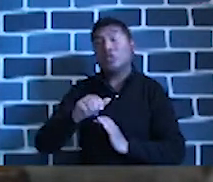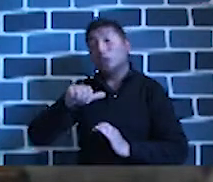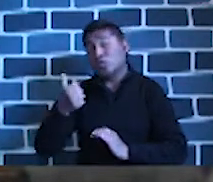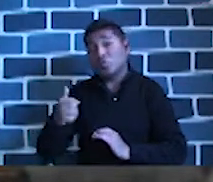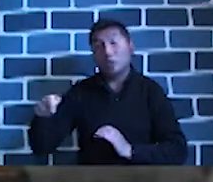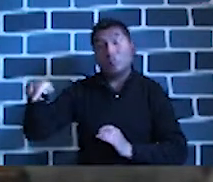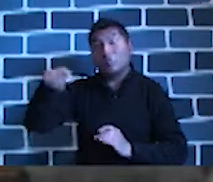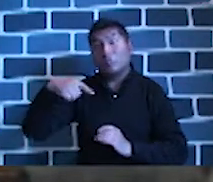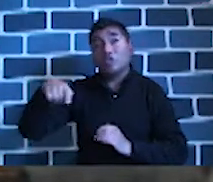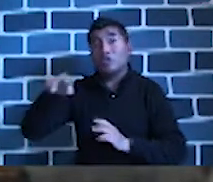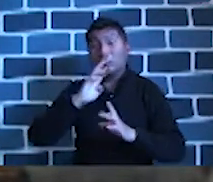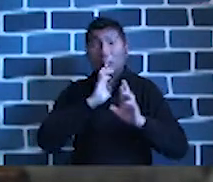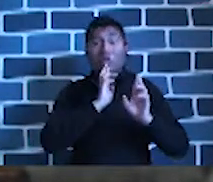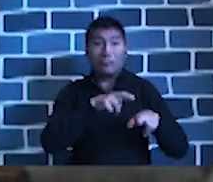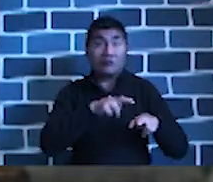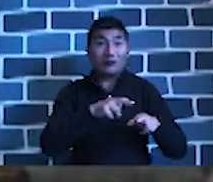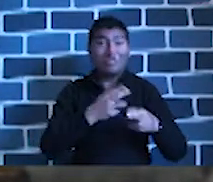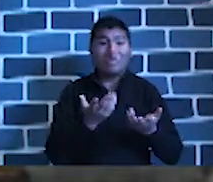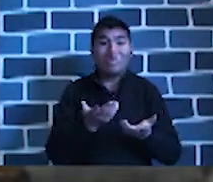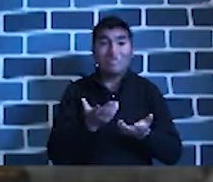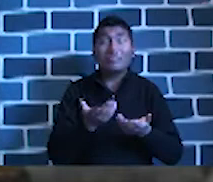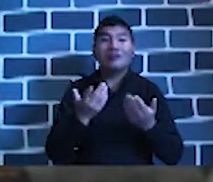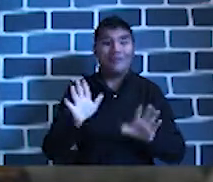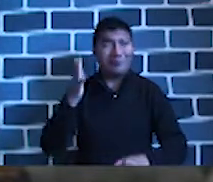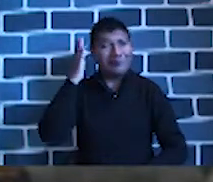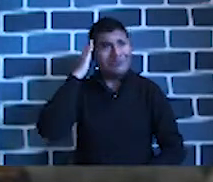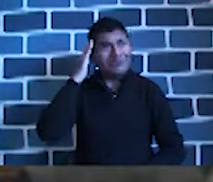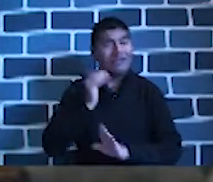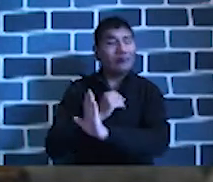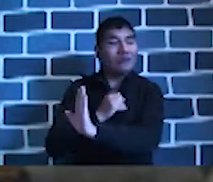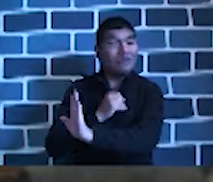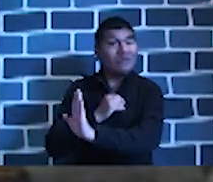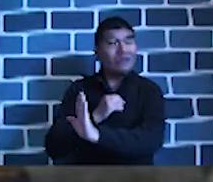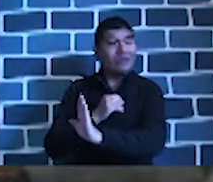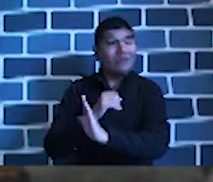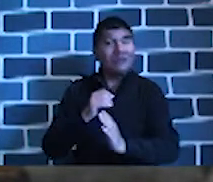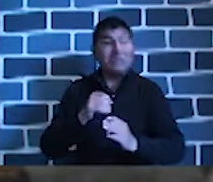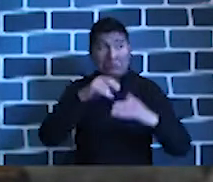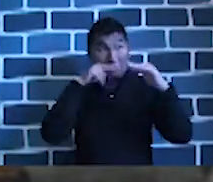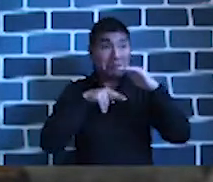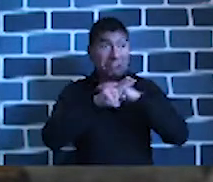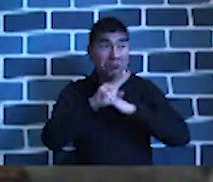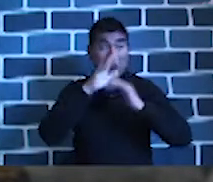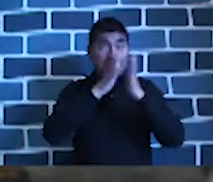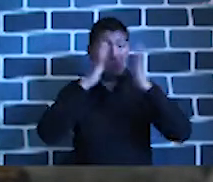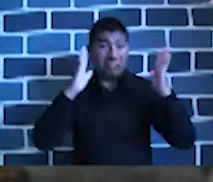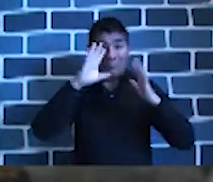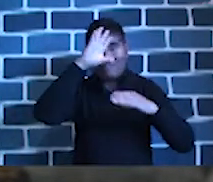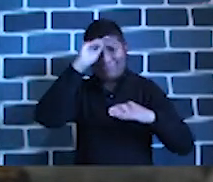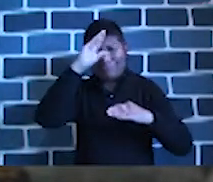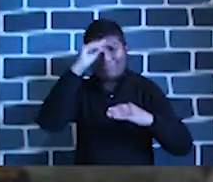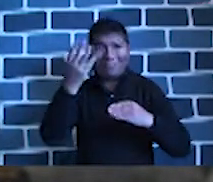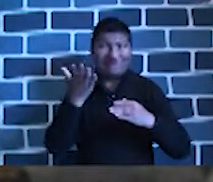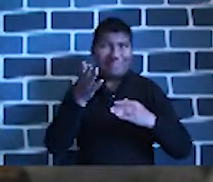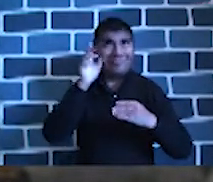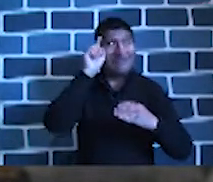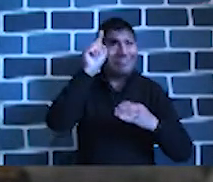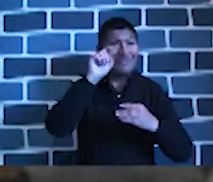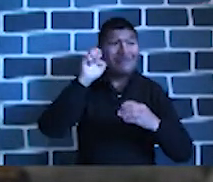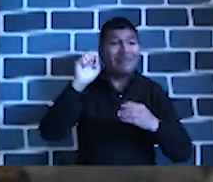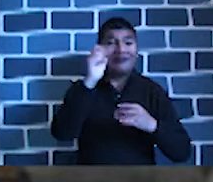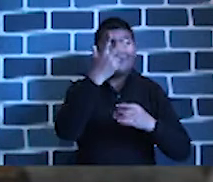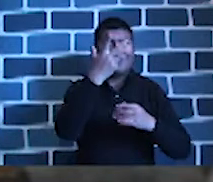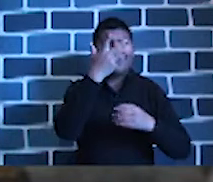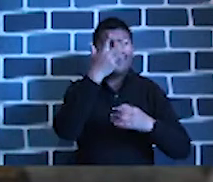también contestan con lo que ya saben: un gran profeta, un gran hombre, la tercera persona